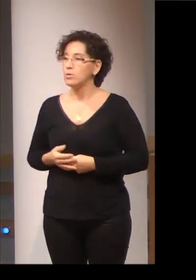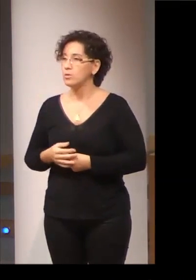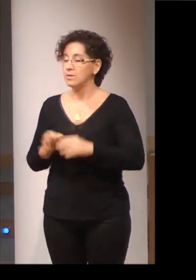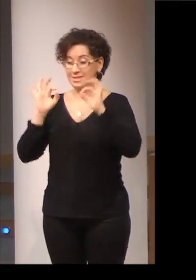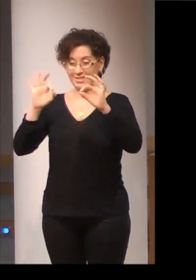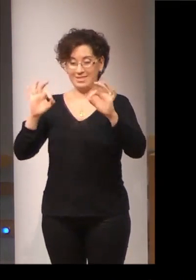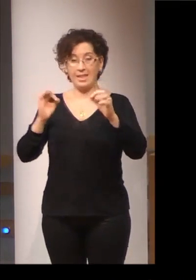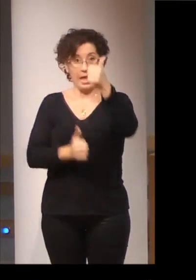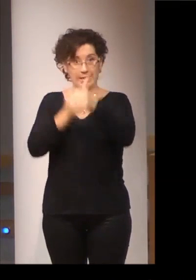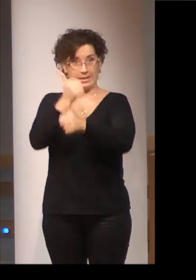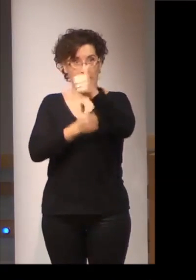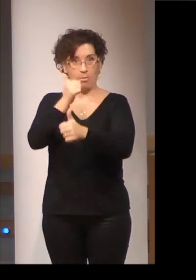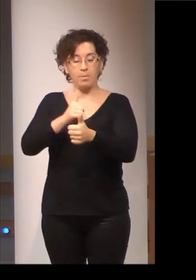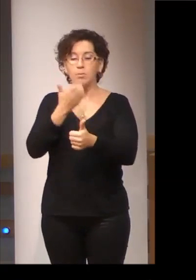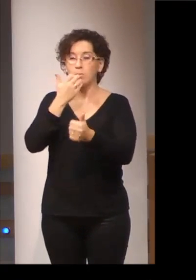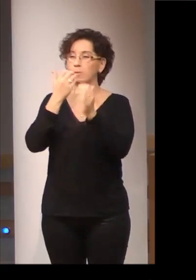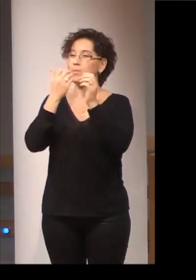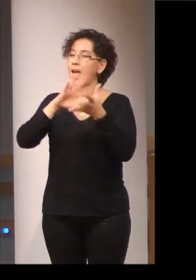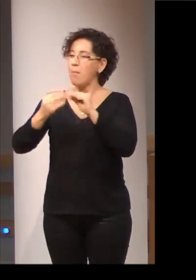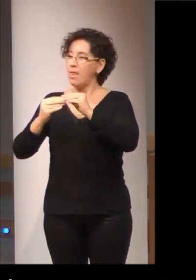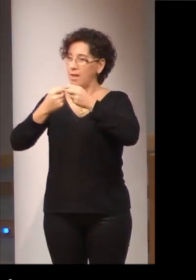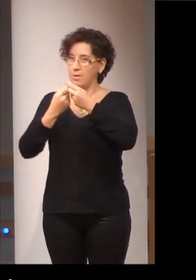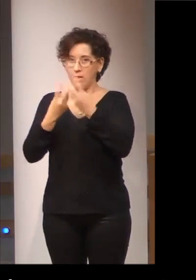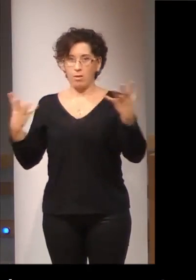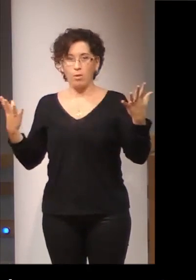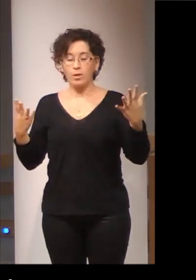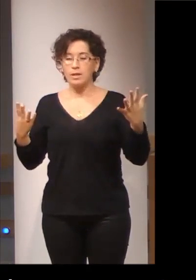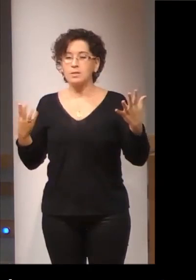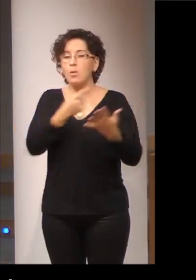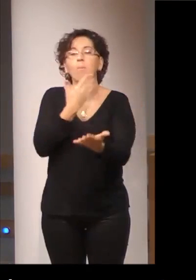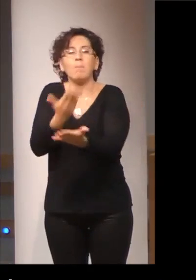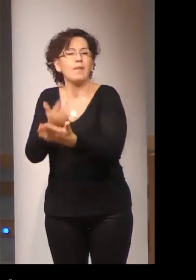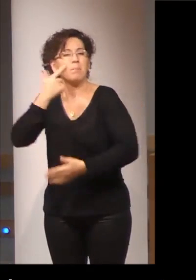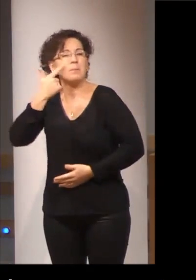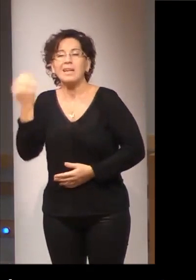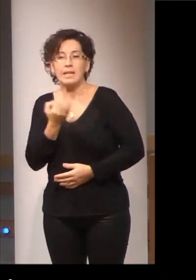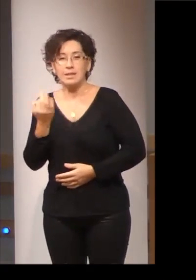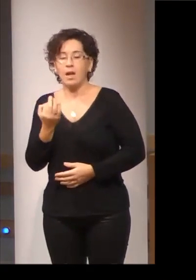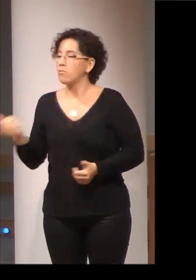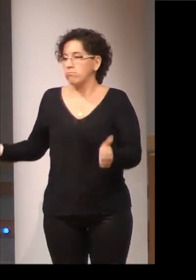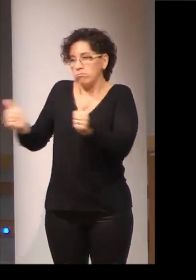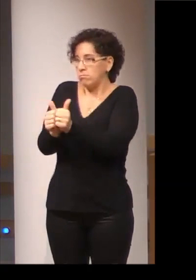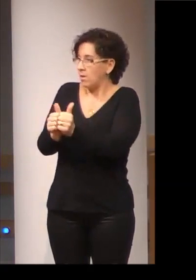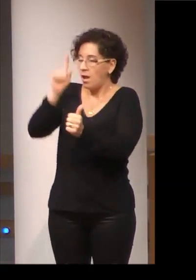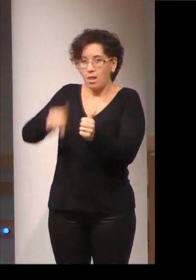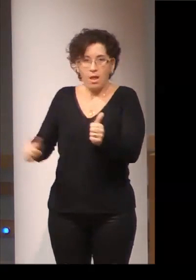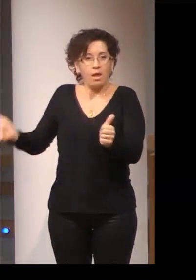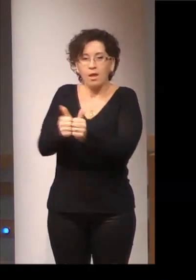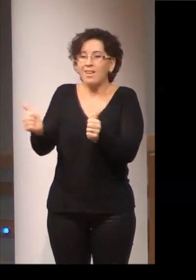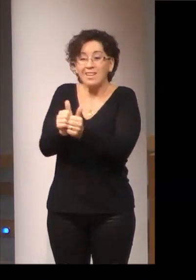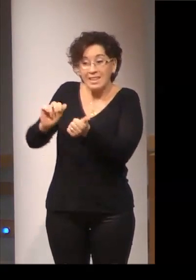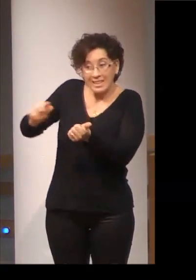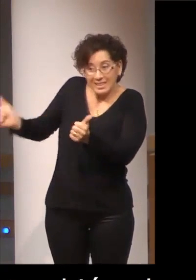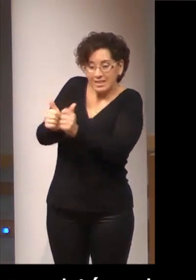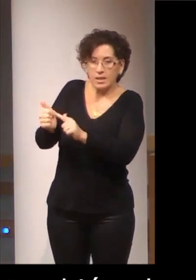adaptaciones en el examen, pues muchos de ellos pedían también el acompañamiento por una persona que en su caso es siempre un intérprete de